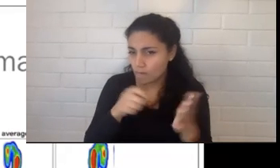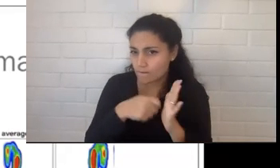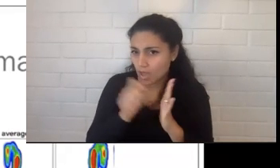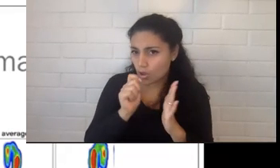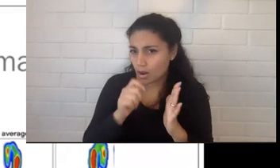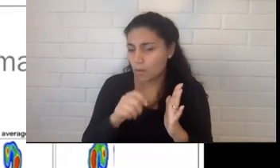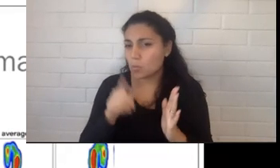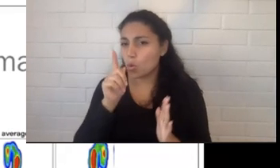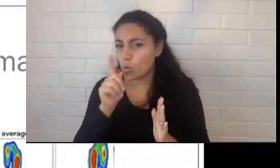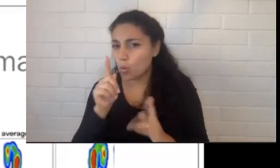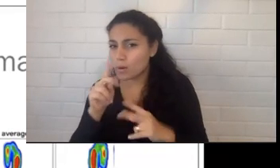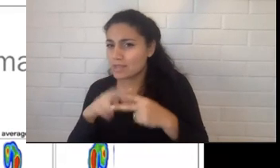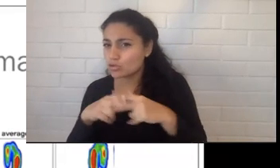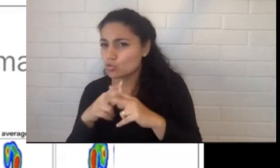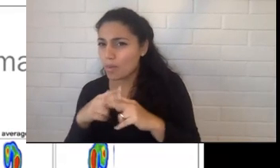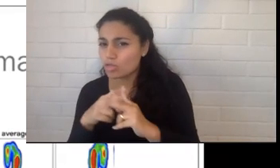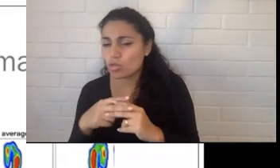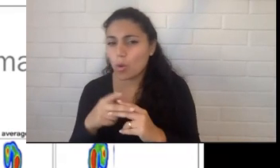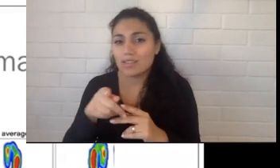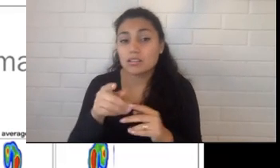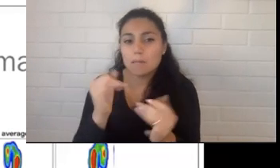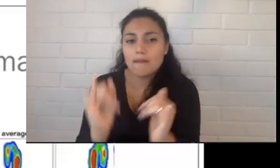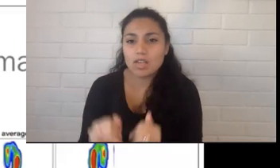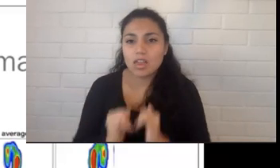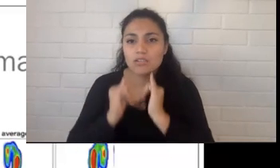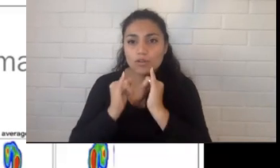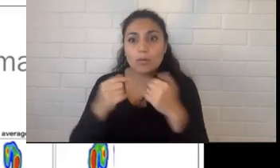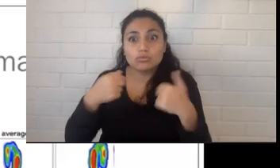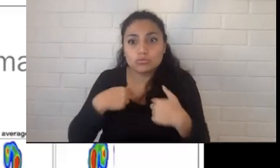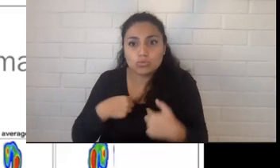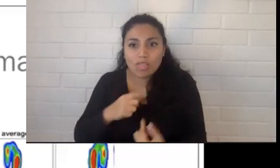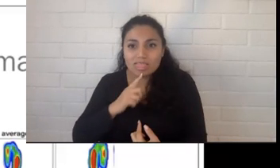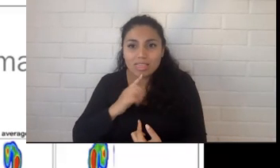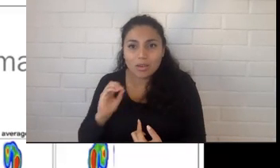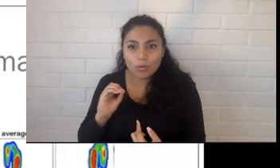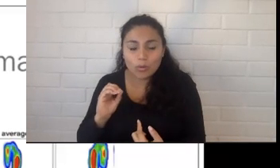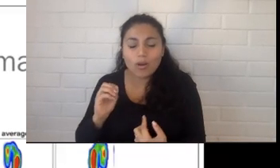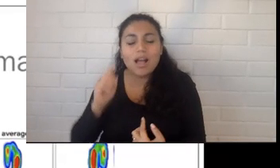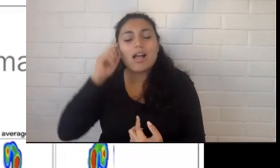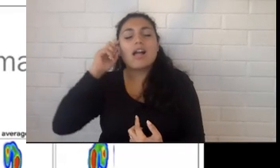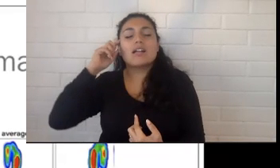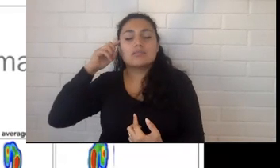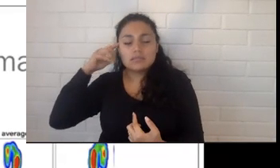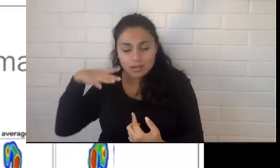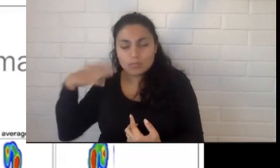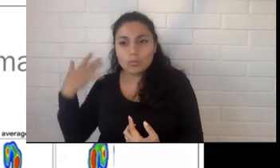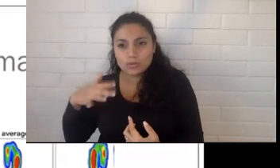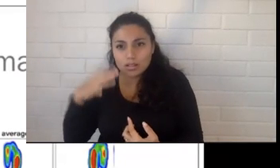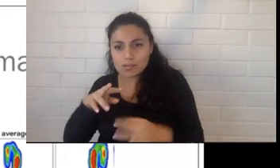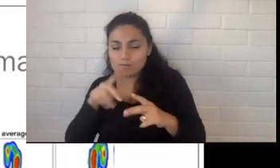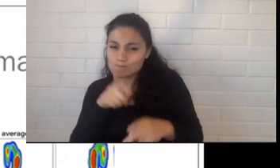instrumento, y este instrumento nos va a entregar información, y nosotros como terapeutas ocupacionales tenemos que generar